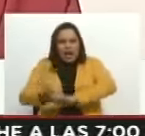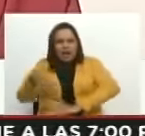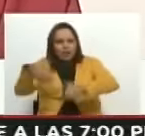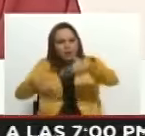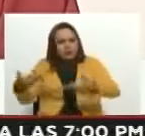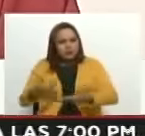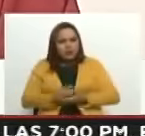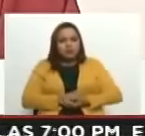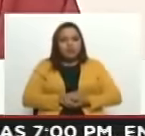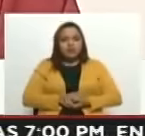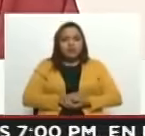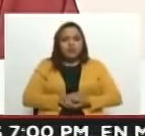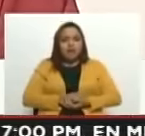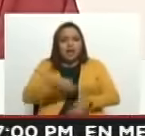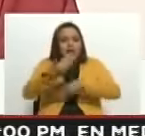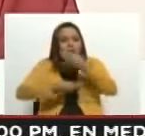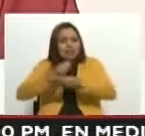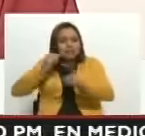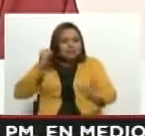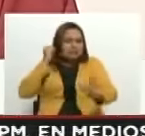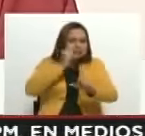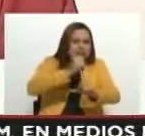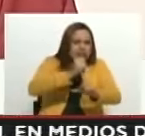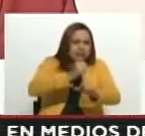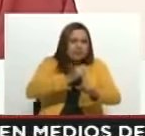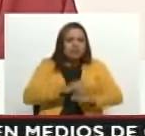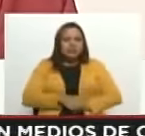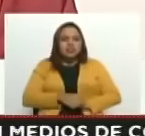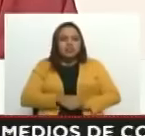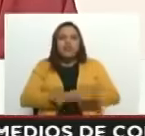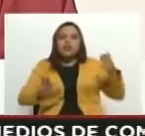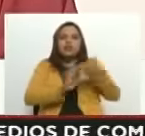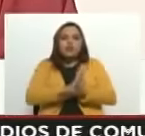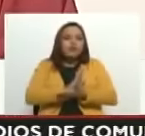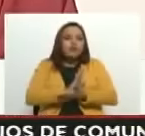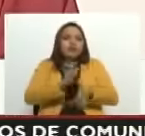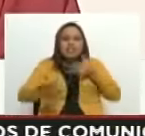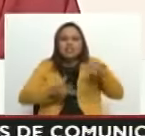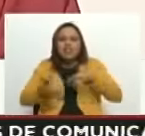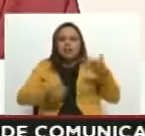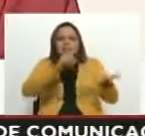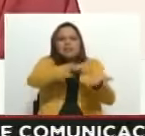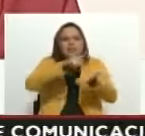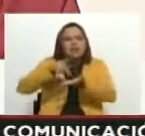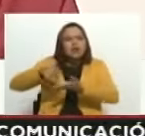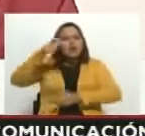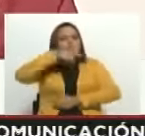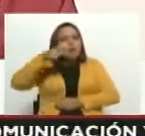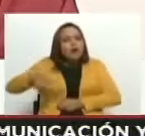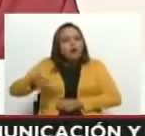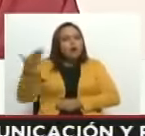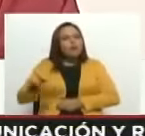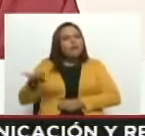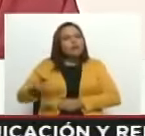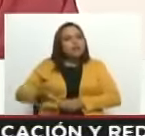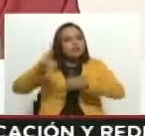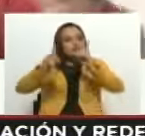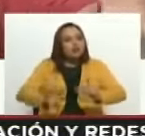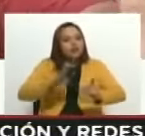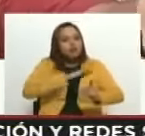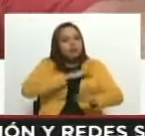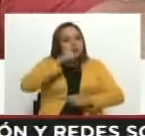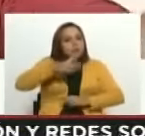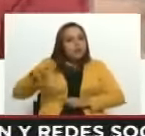La criminalización de un evento puro de participación popular, protagónico,